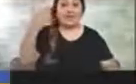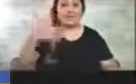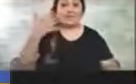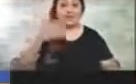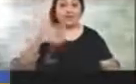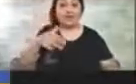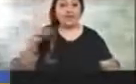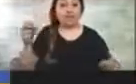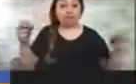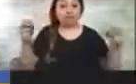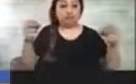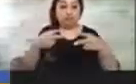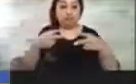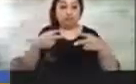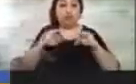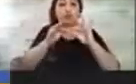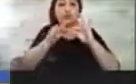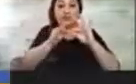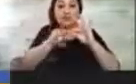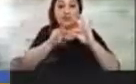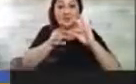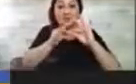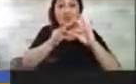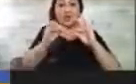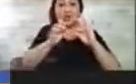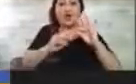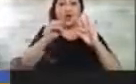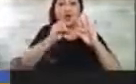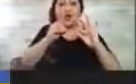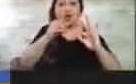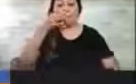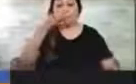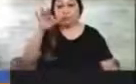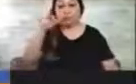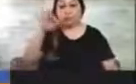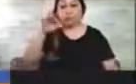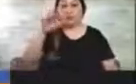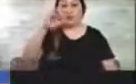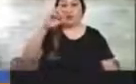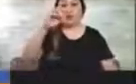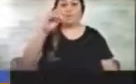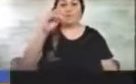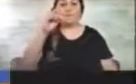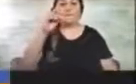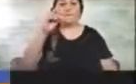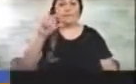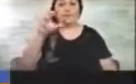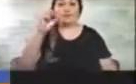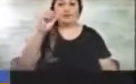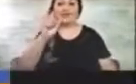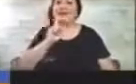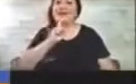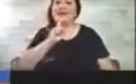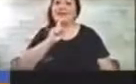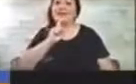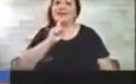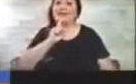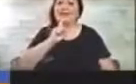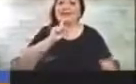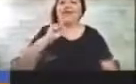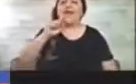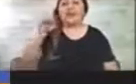Y si estamos utilizando información en audio, por ejemplo un podcast, que ahora están muy de moda, se recomienda que tengan transcripción.